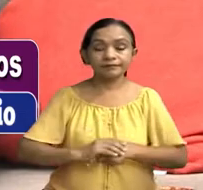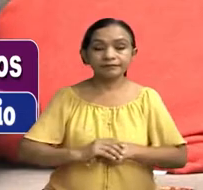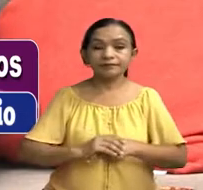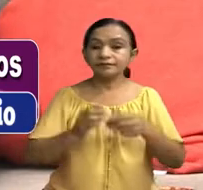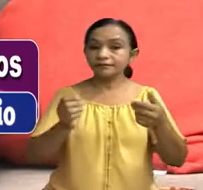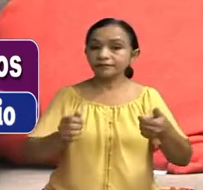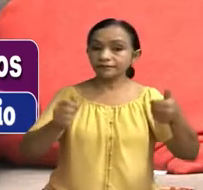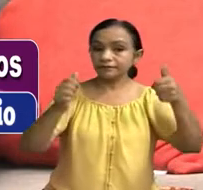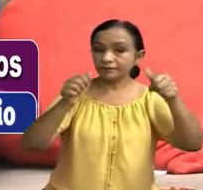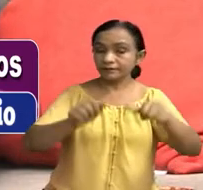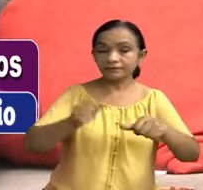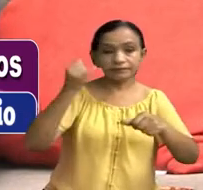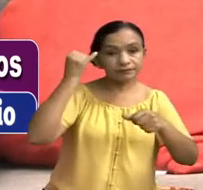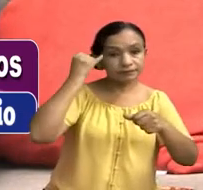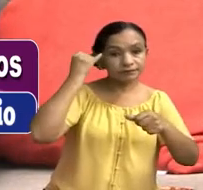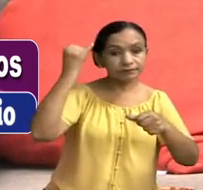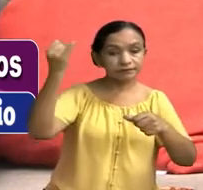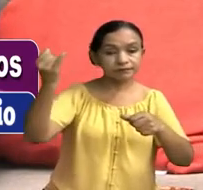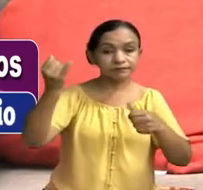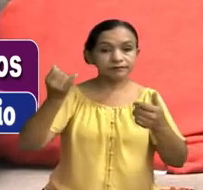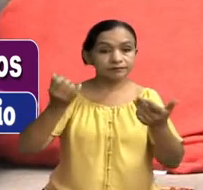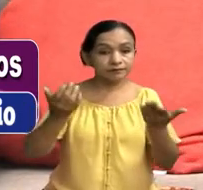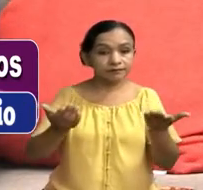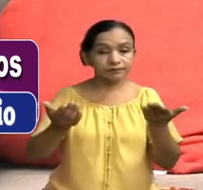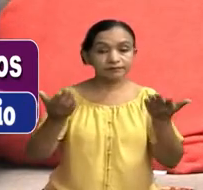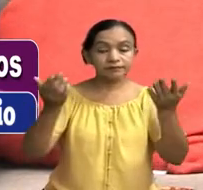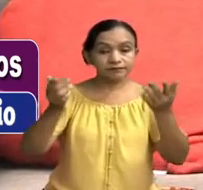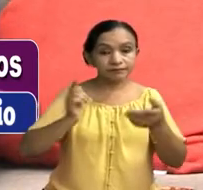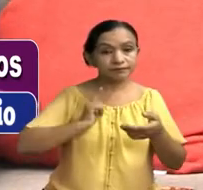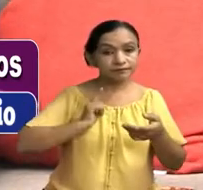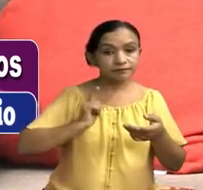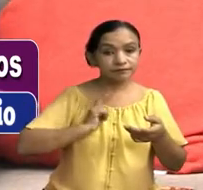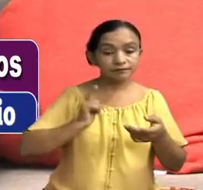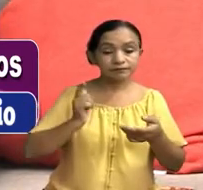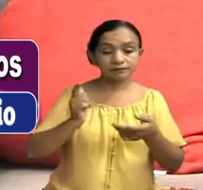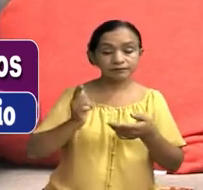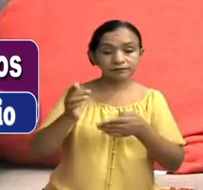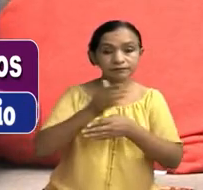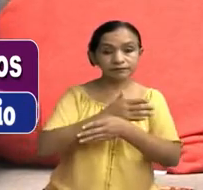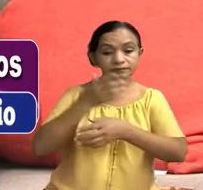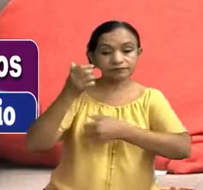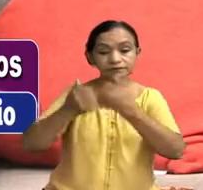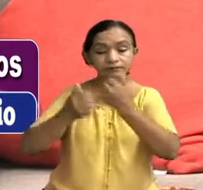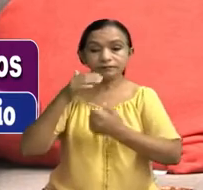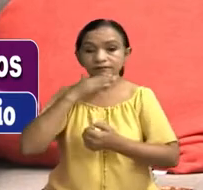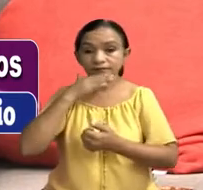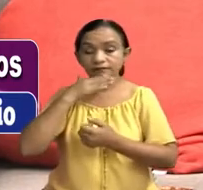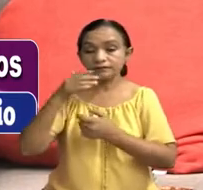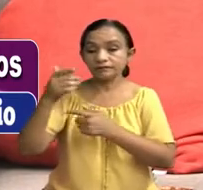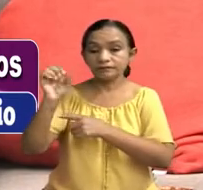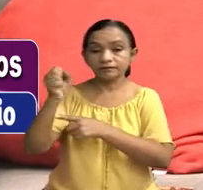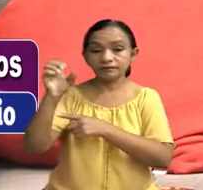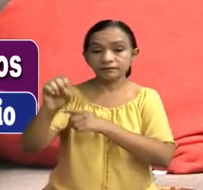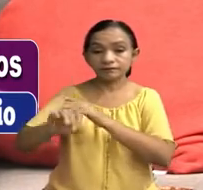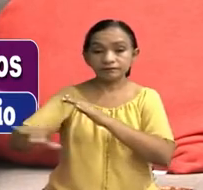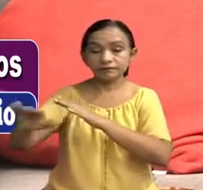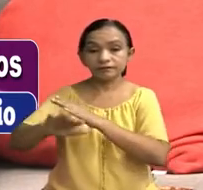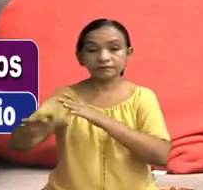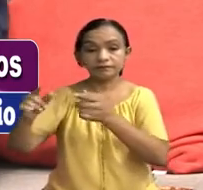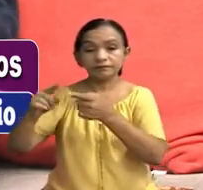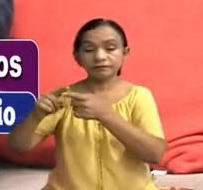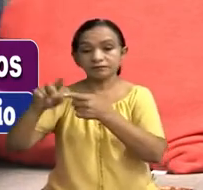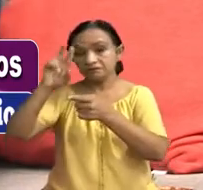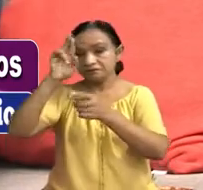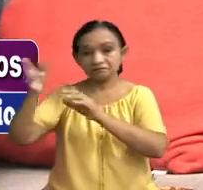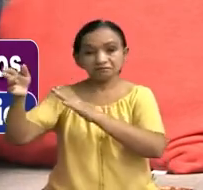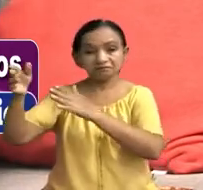consolidar ideológicamente lo conseguido, pues, con la crisis del bloque socialista fines de los 80, inicio de los 90 y la caída de la Unión Soviética,